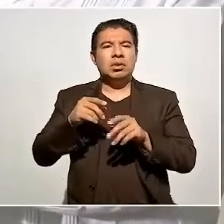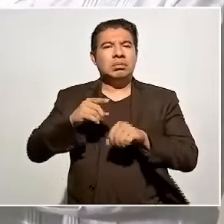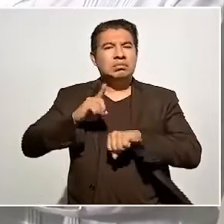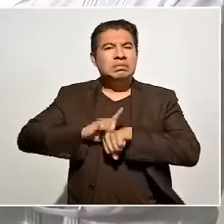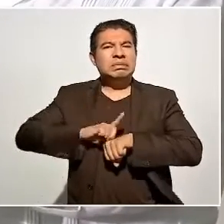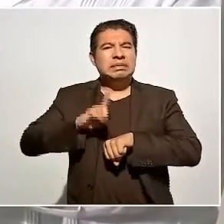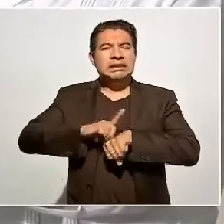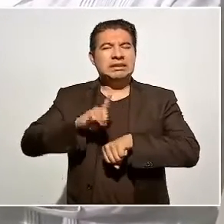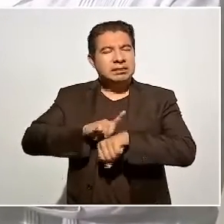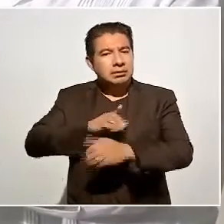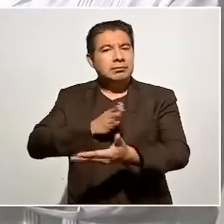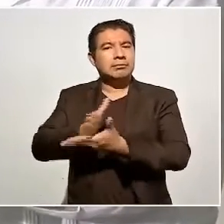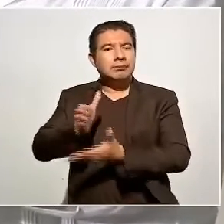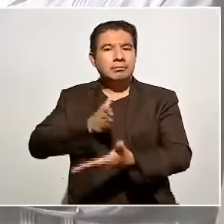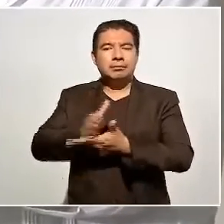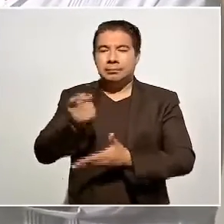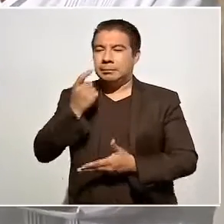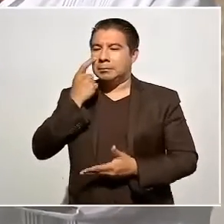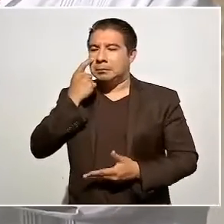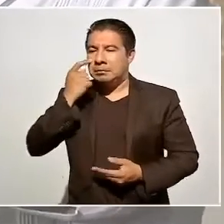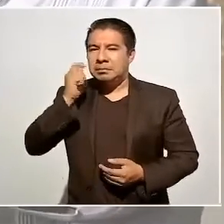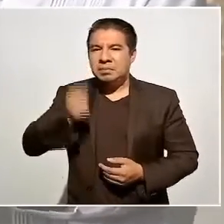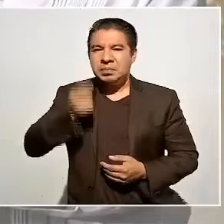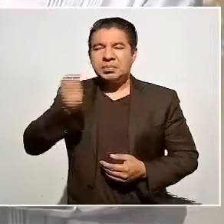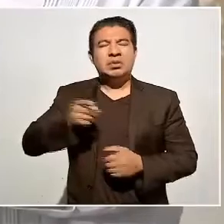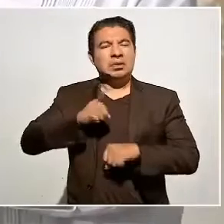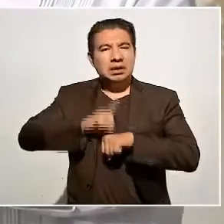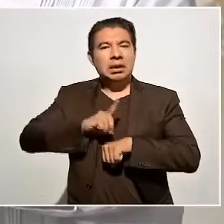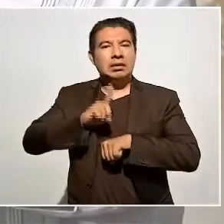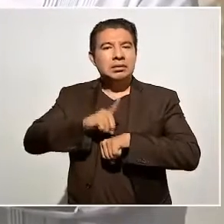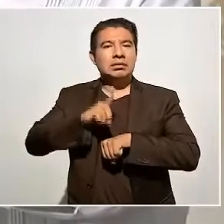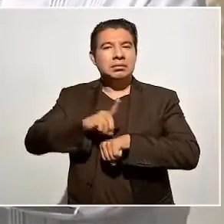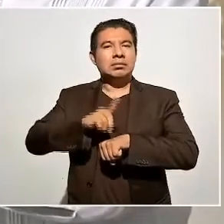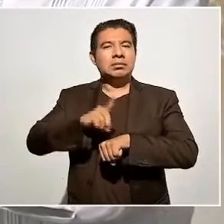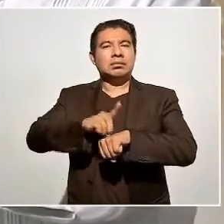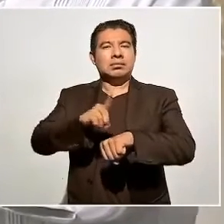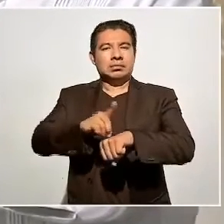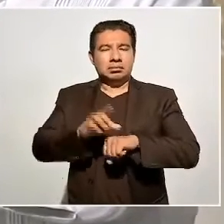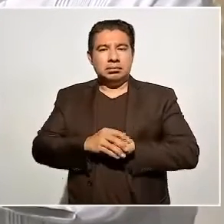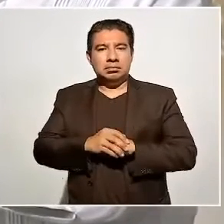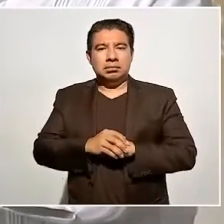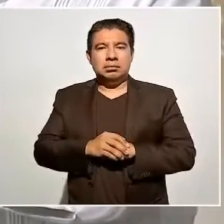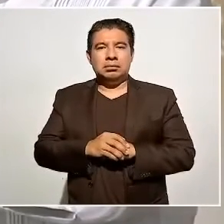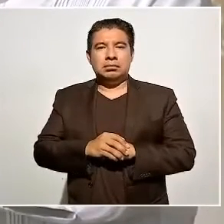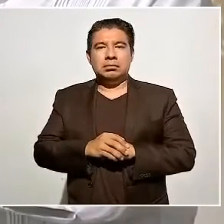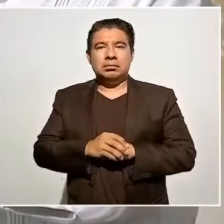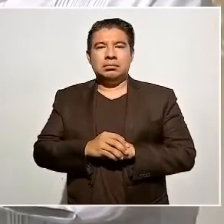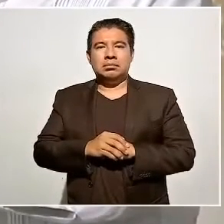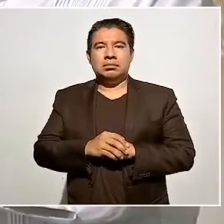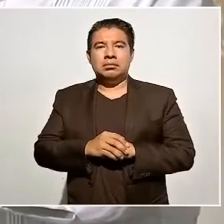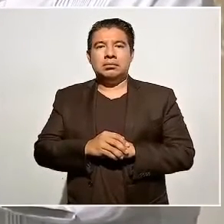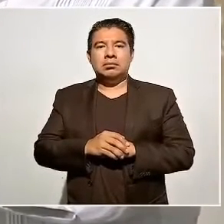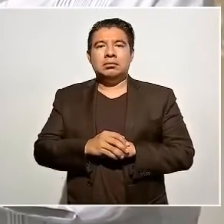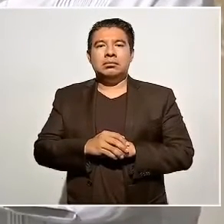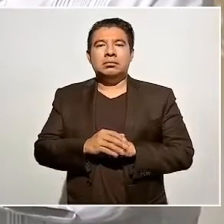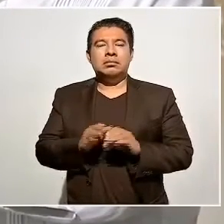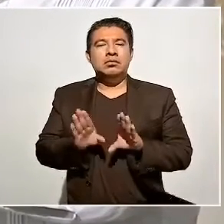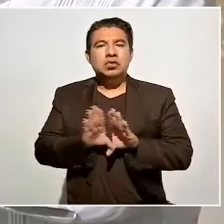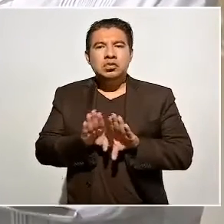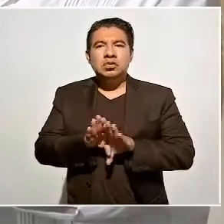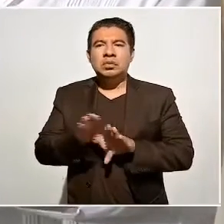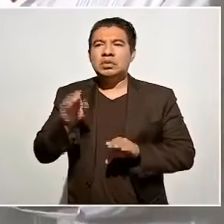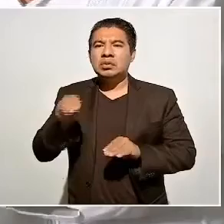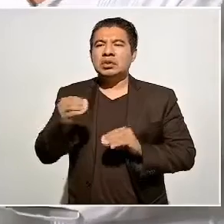obra. Todos los días iba a ver cómo se